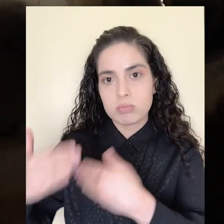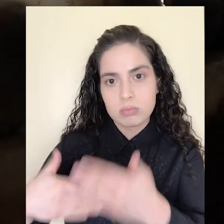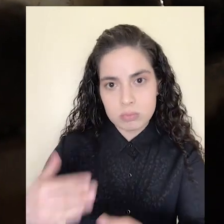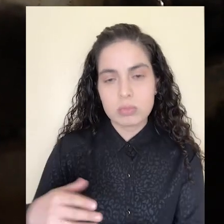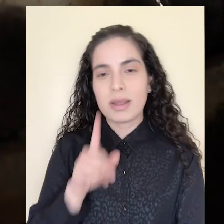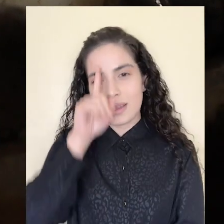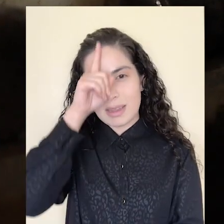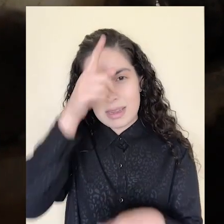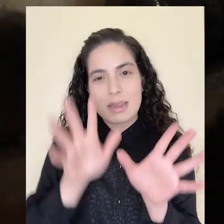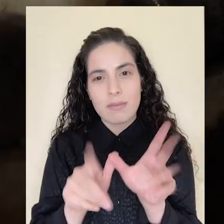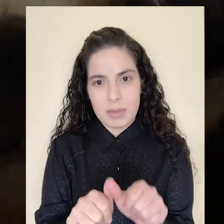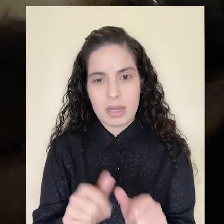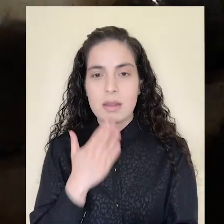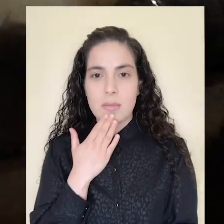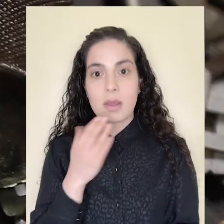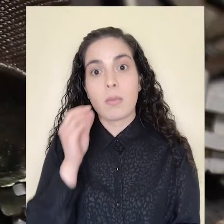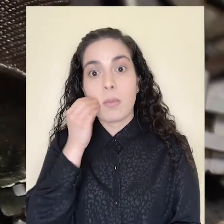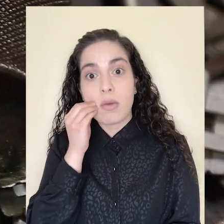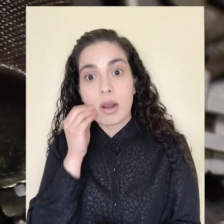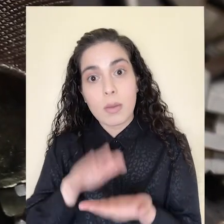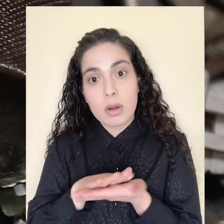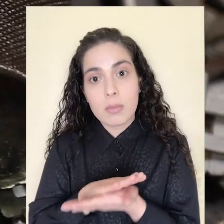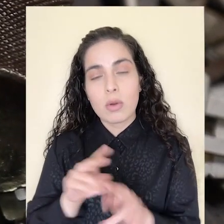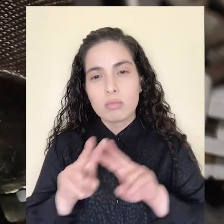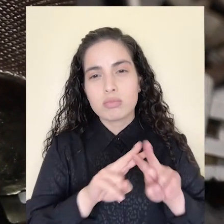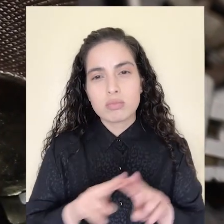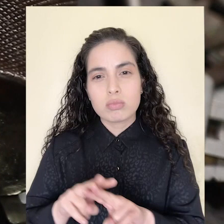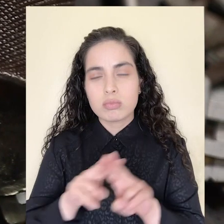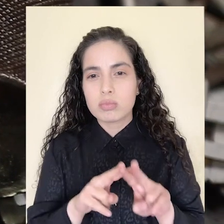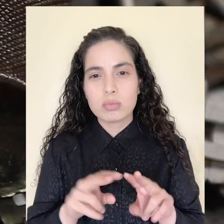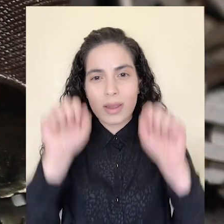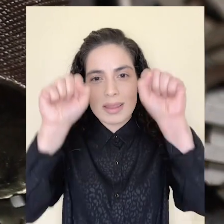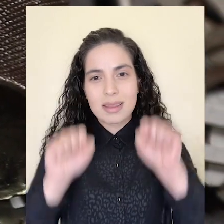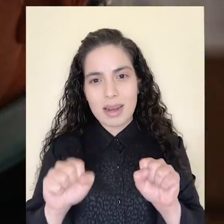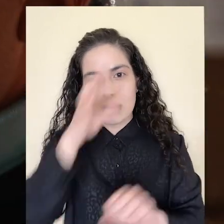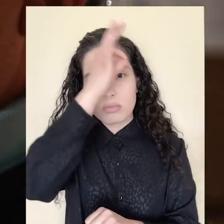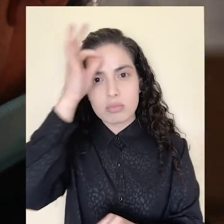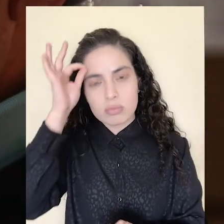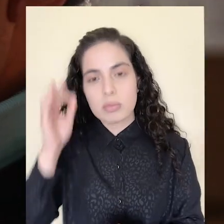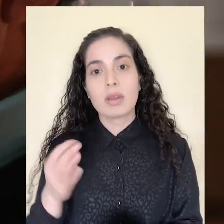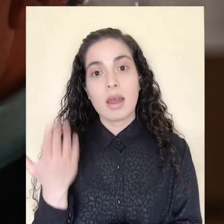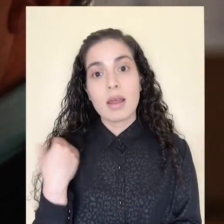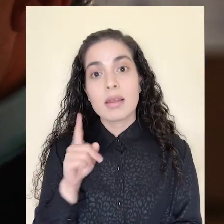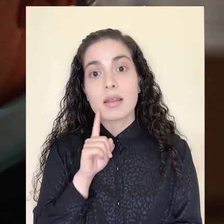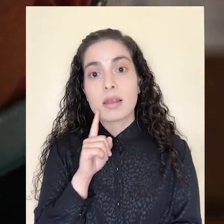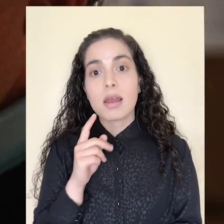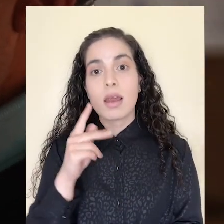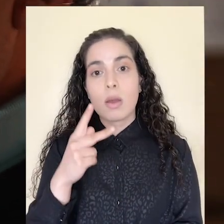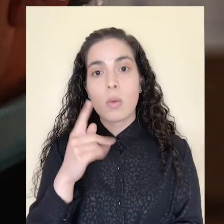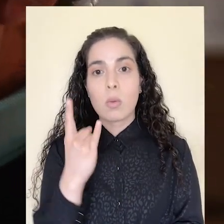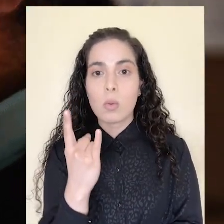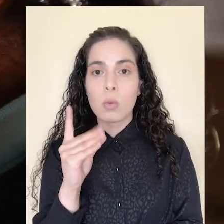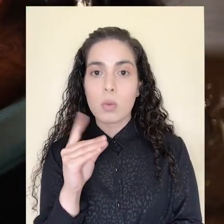generaciones. Una me dice que la abuela hacía tejido telar. Tenía un cudi donde hacía su harina cruda, o sea, porque antes se fabricaba la harina, pues antes